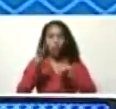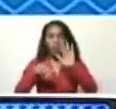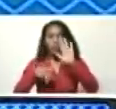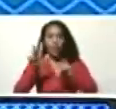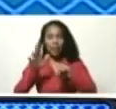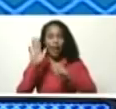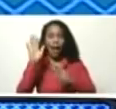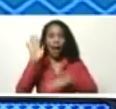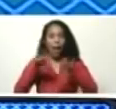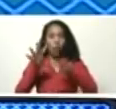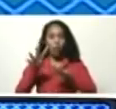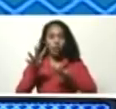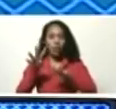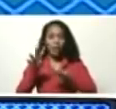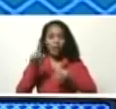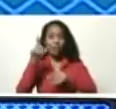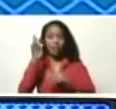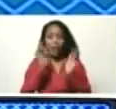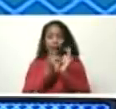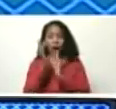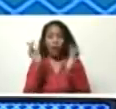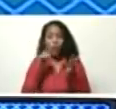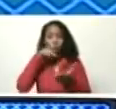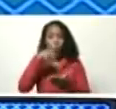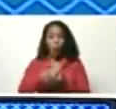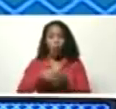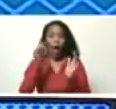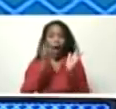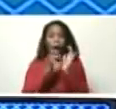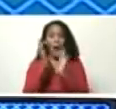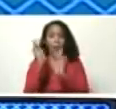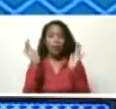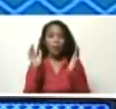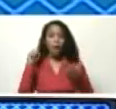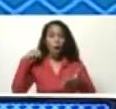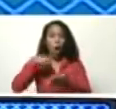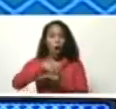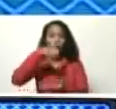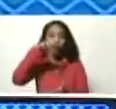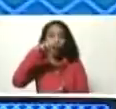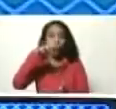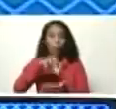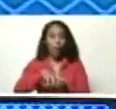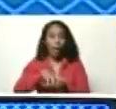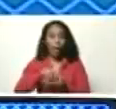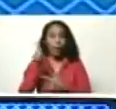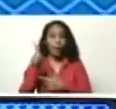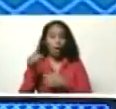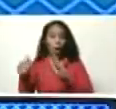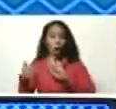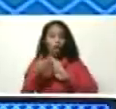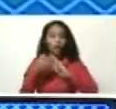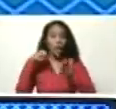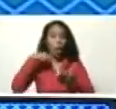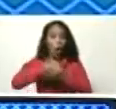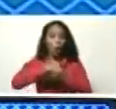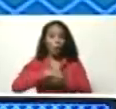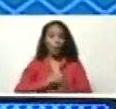14 de abril, llamado Abril de Golpe y Contragolpe.